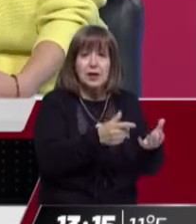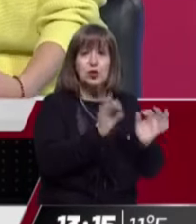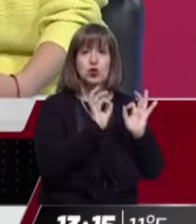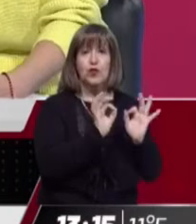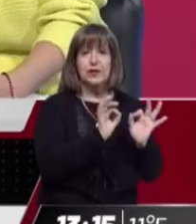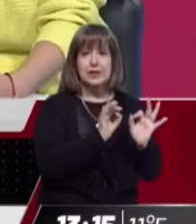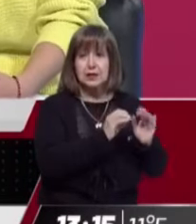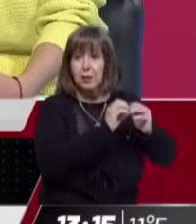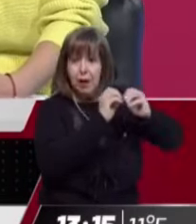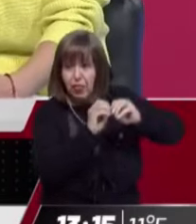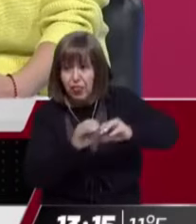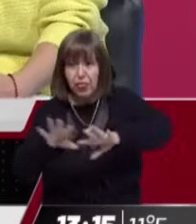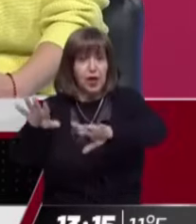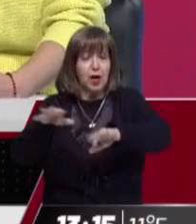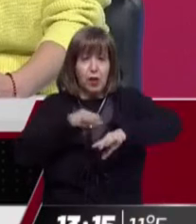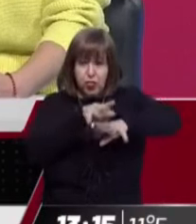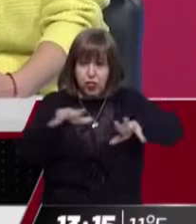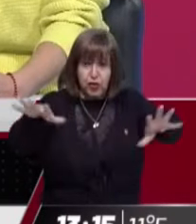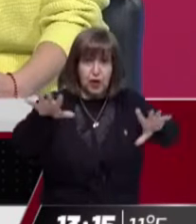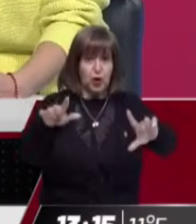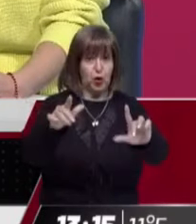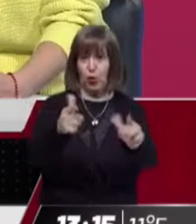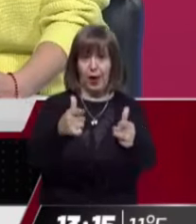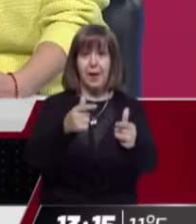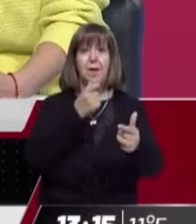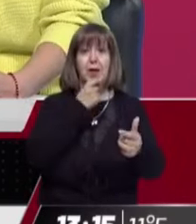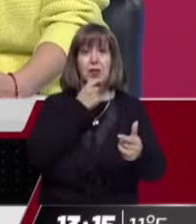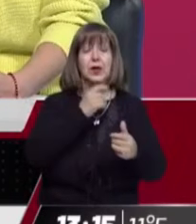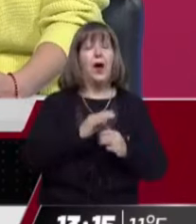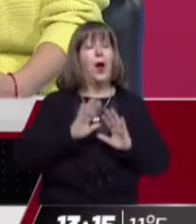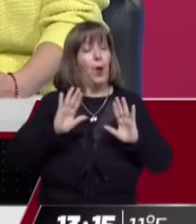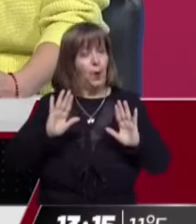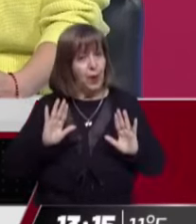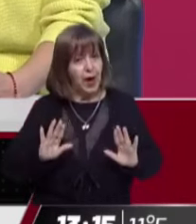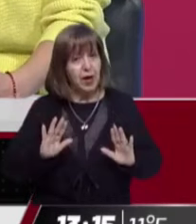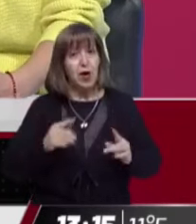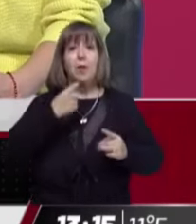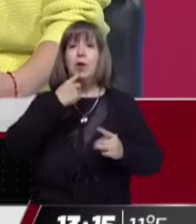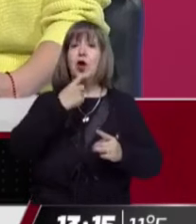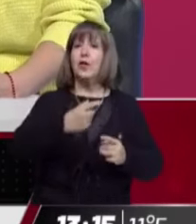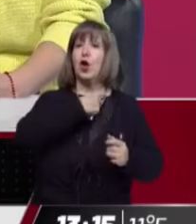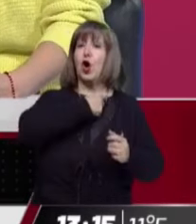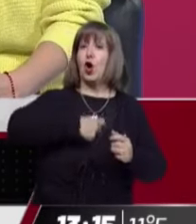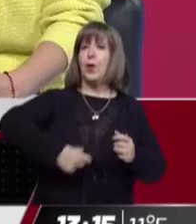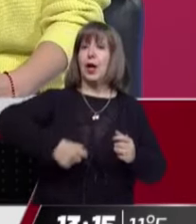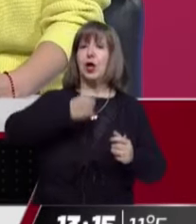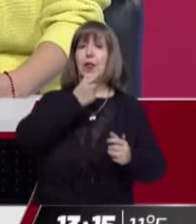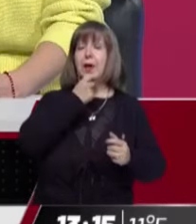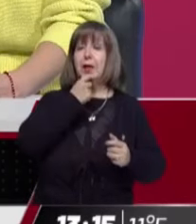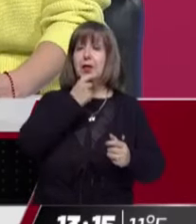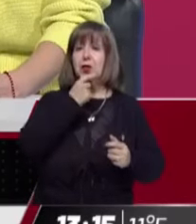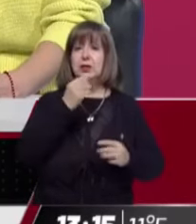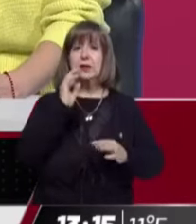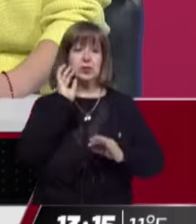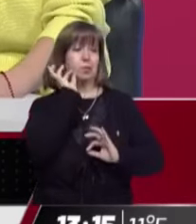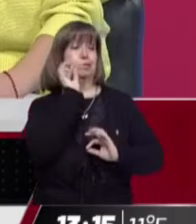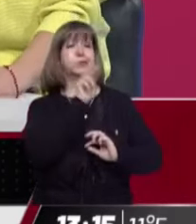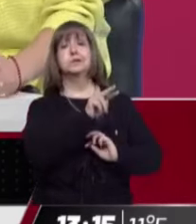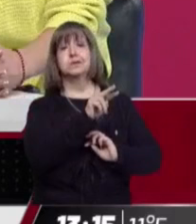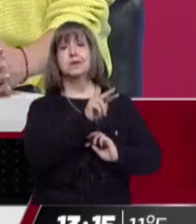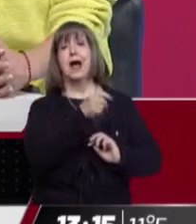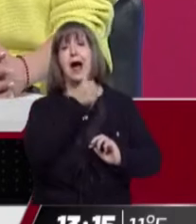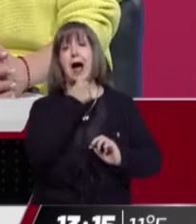agua. Bueno, pero los datos propios del gobierno mendocino demuestran todo lo contrario. Es